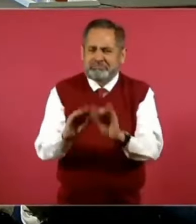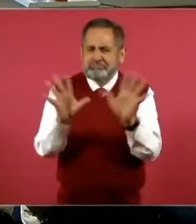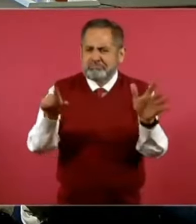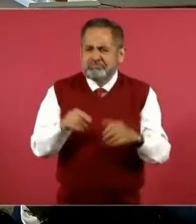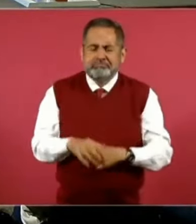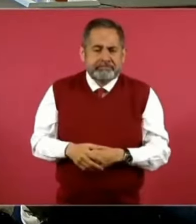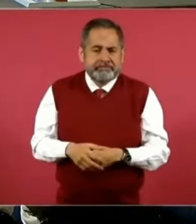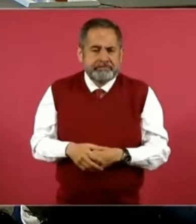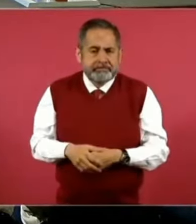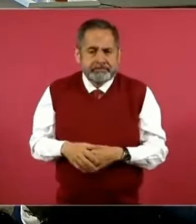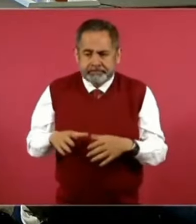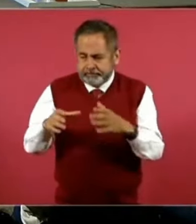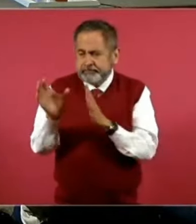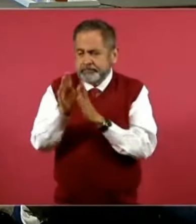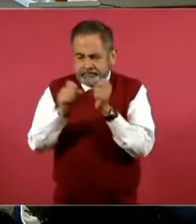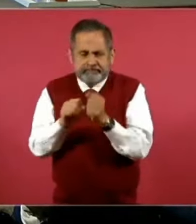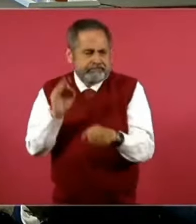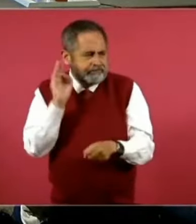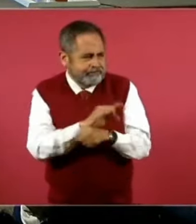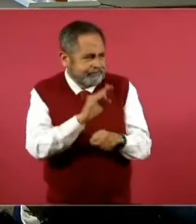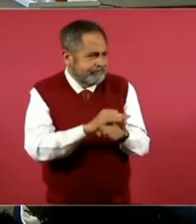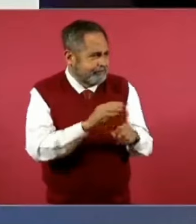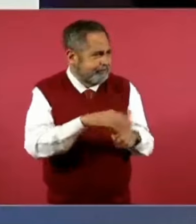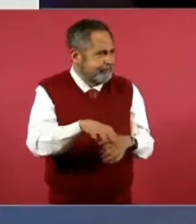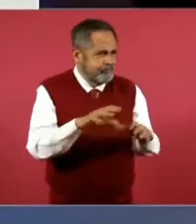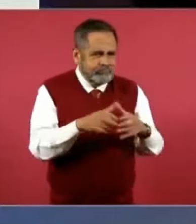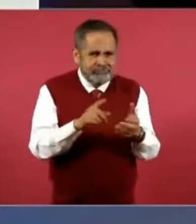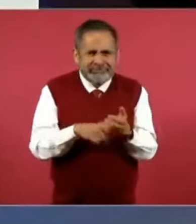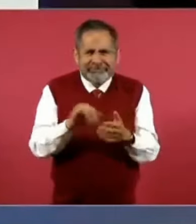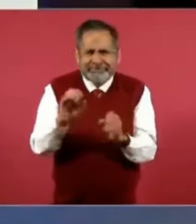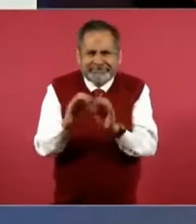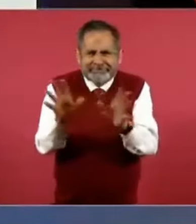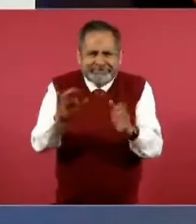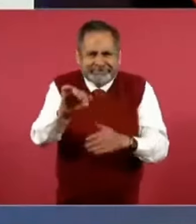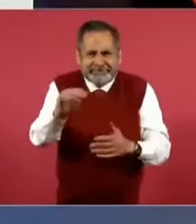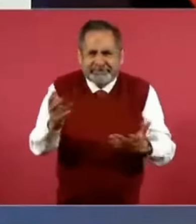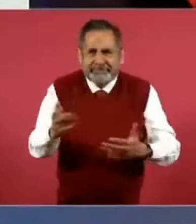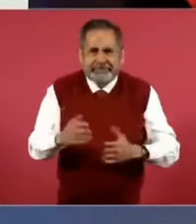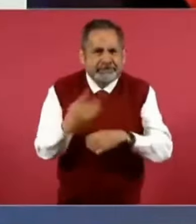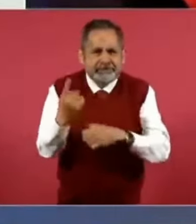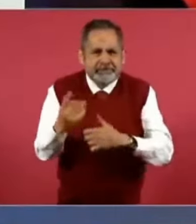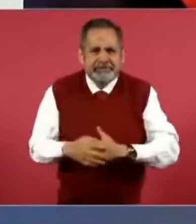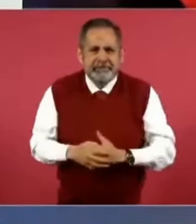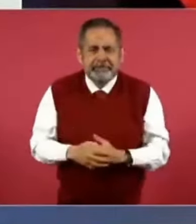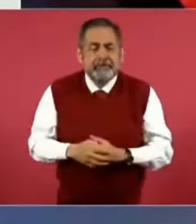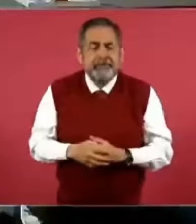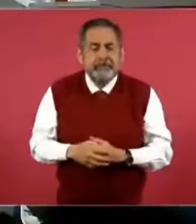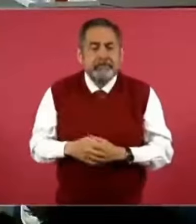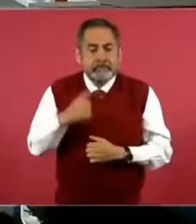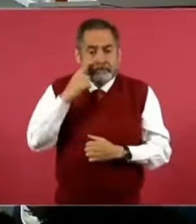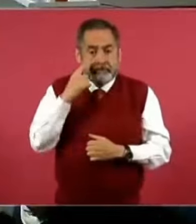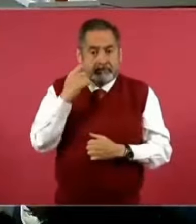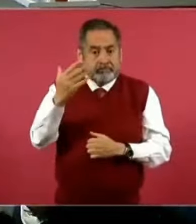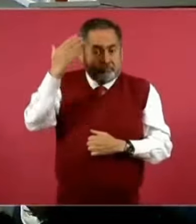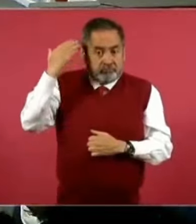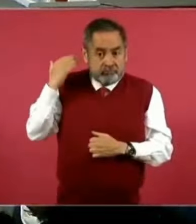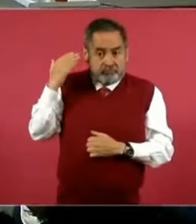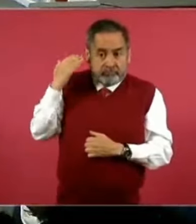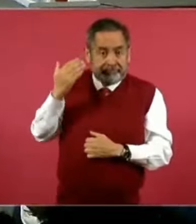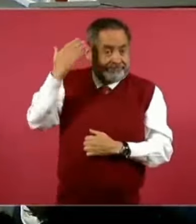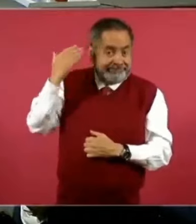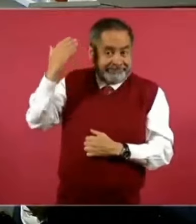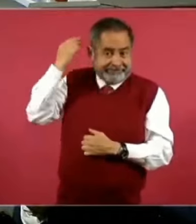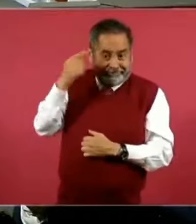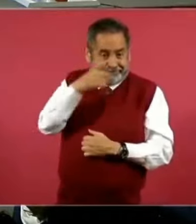protege a las minorías Pues sí pero Por qué antes cuando a ellos les